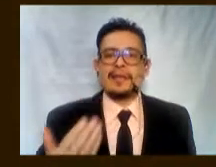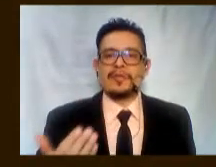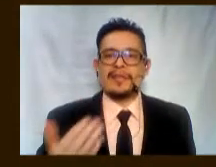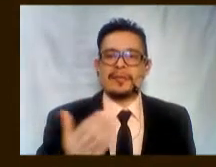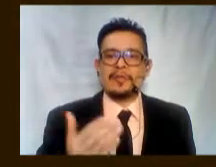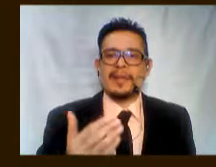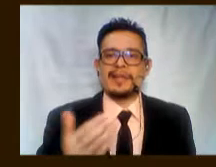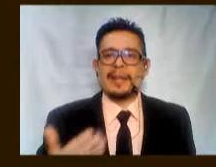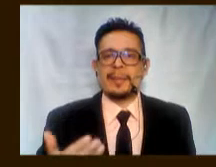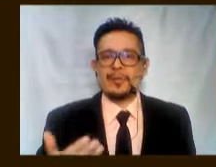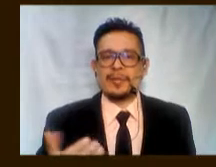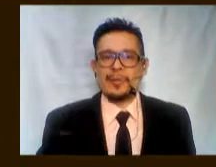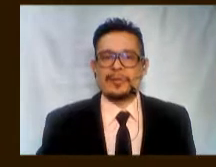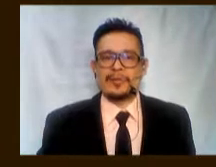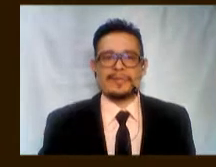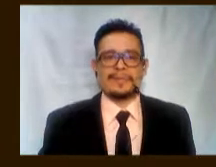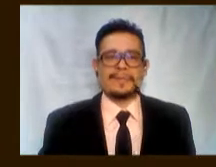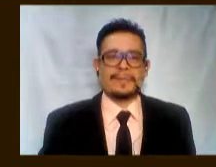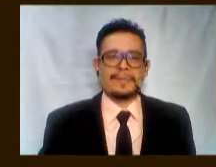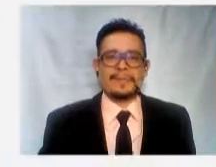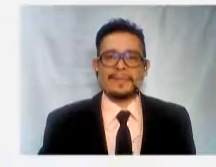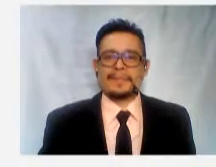derechos sexuales y reproductivos